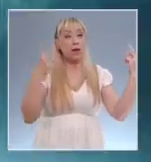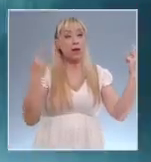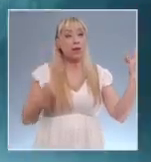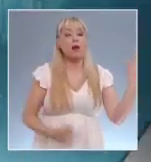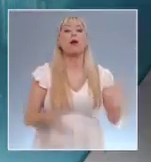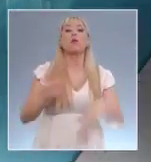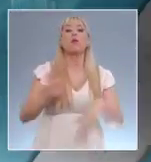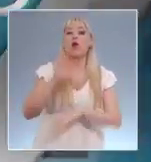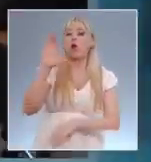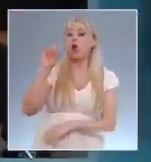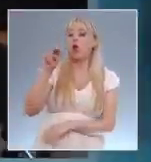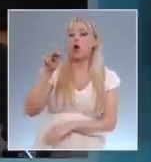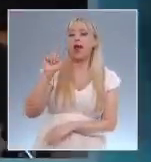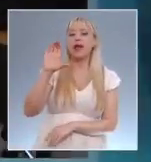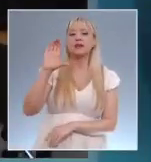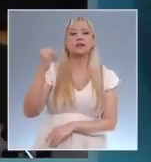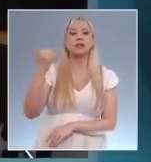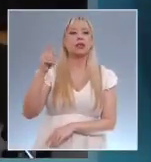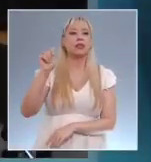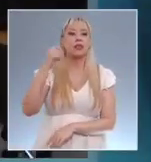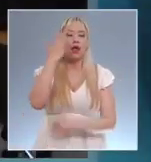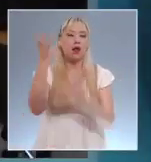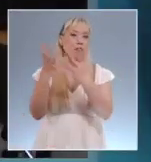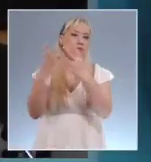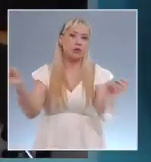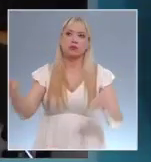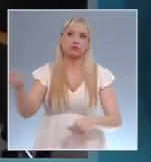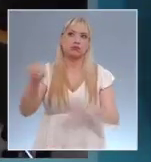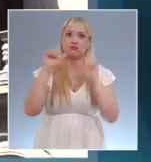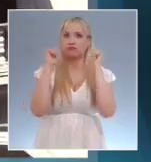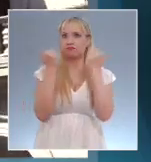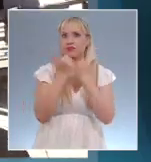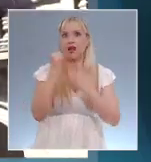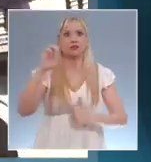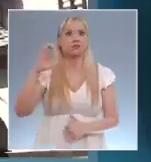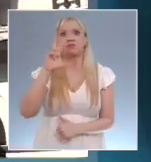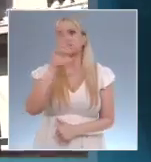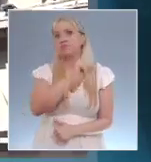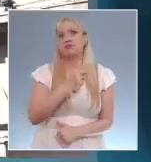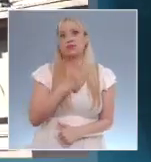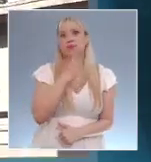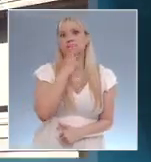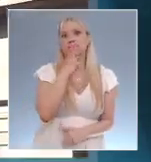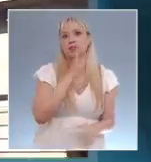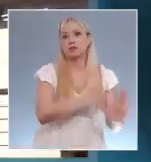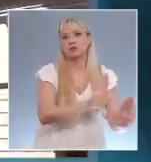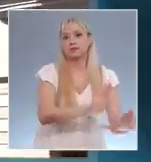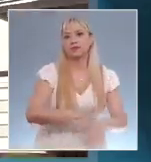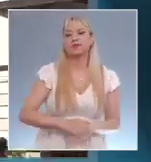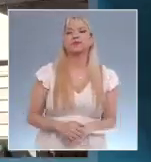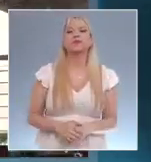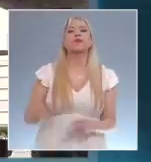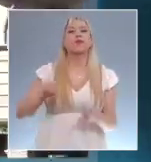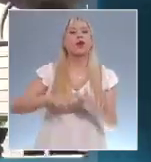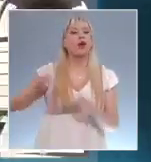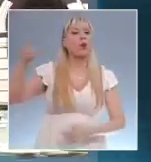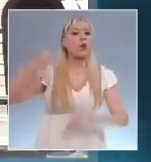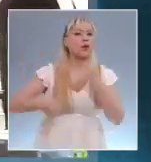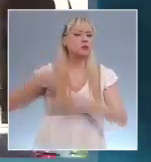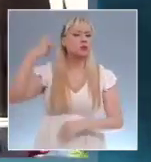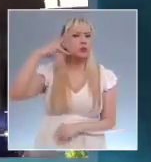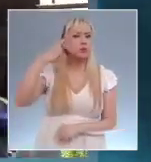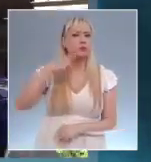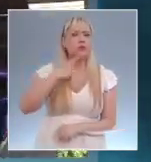civiles. Un juez del Centro de Justicia Penal Federal en Puebla determinó que un policía municipal deberá reparar